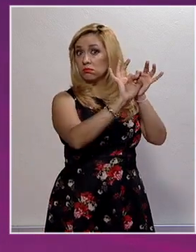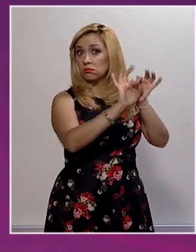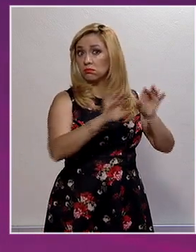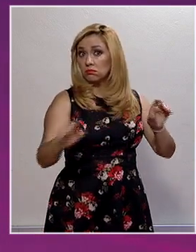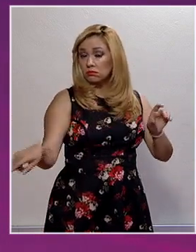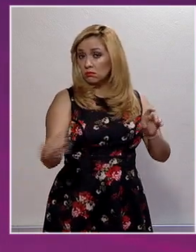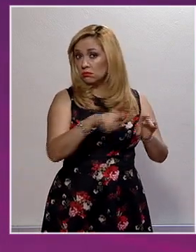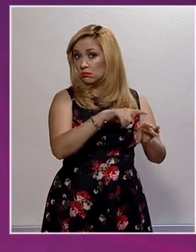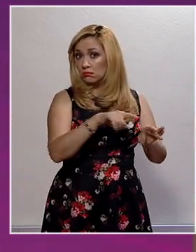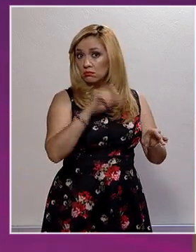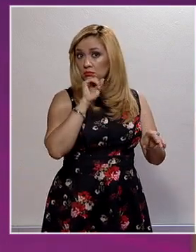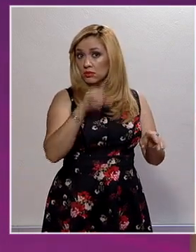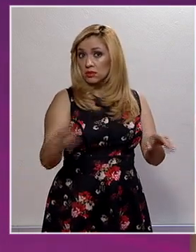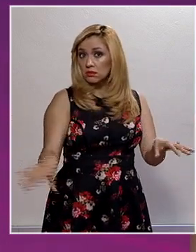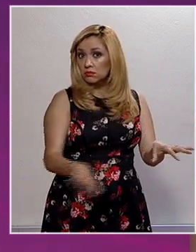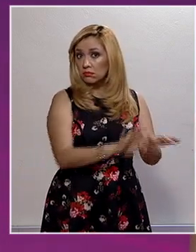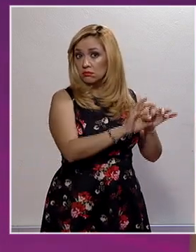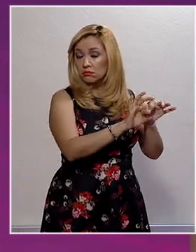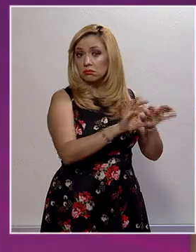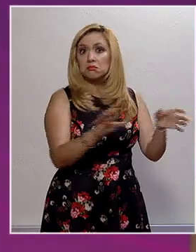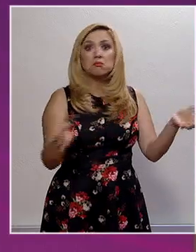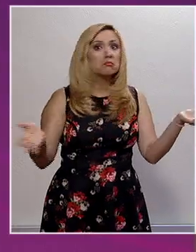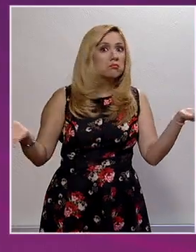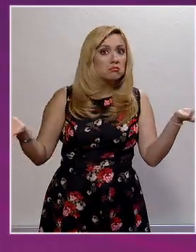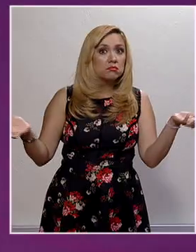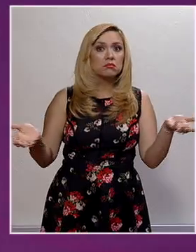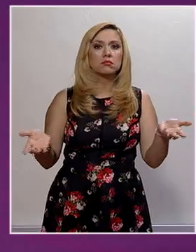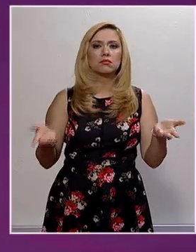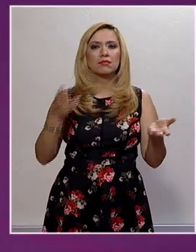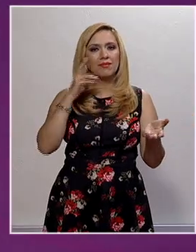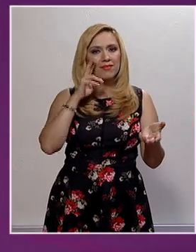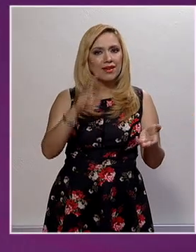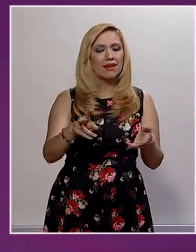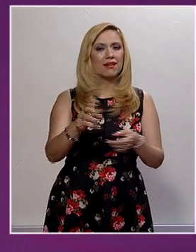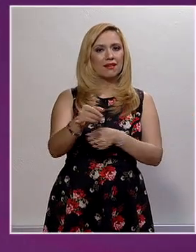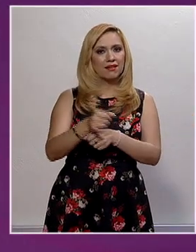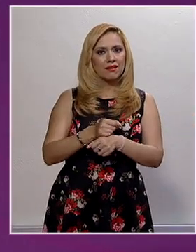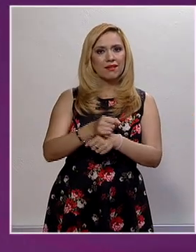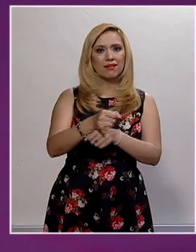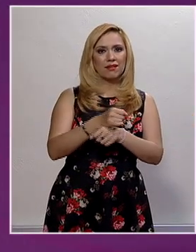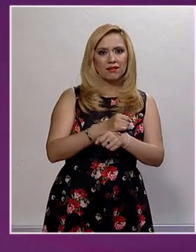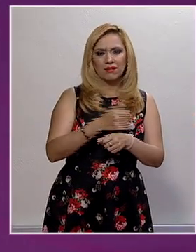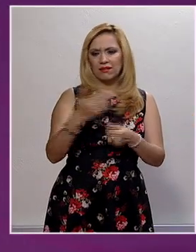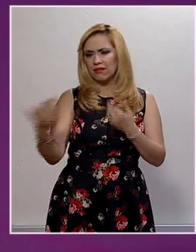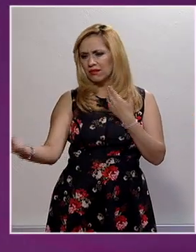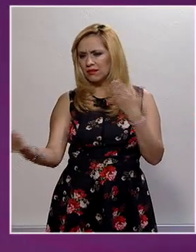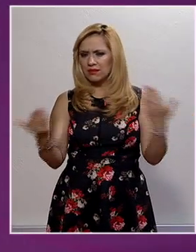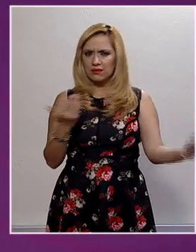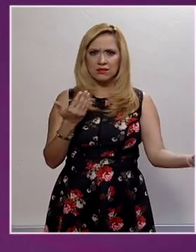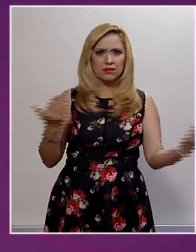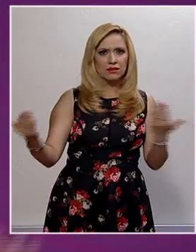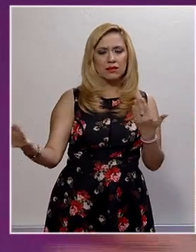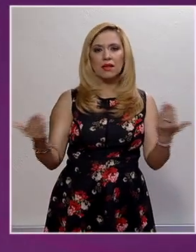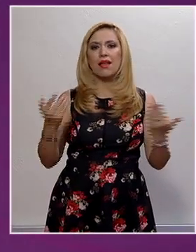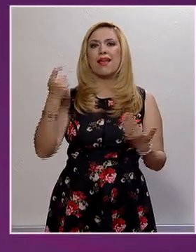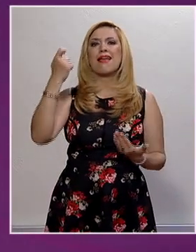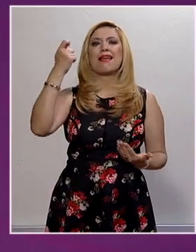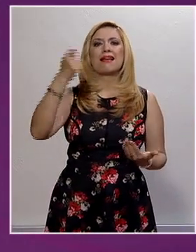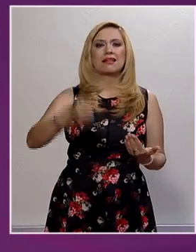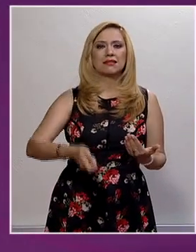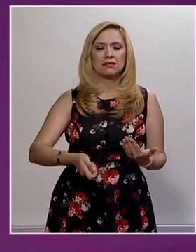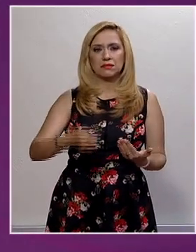esos otros cuerpos también tenían que ver con este caso. Entonces, verlo como de forma aislada limita el alcance